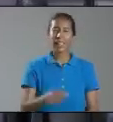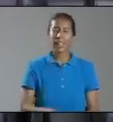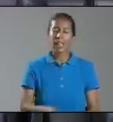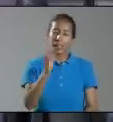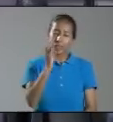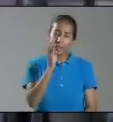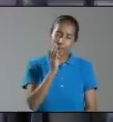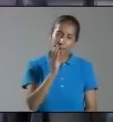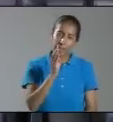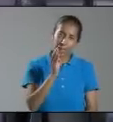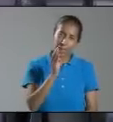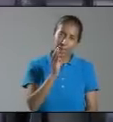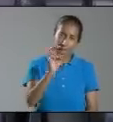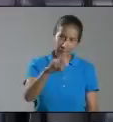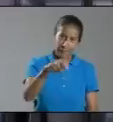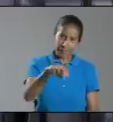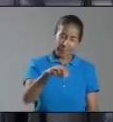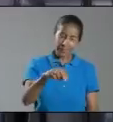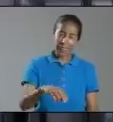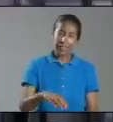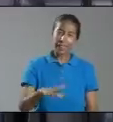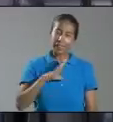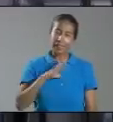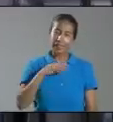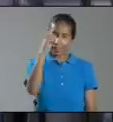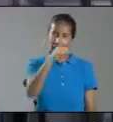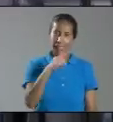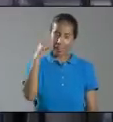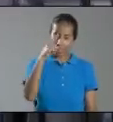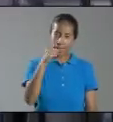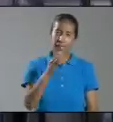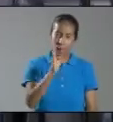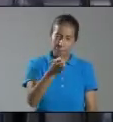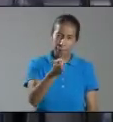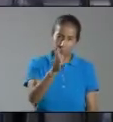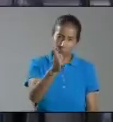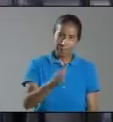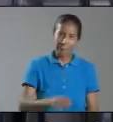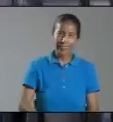Ahí deja uno preguntarse muchas cosas, hermano, y preguntar muchas cosas.